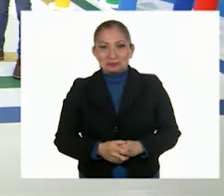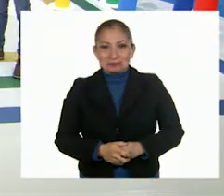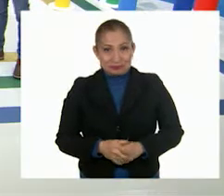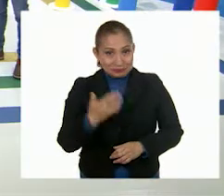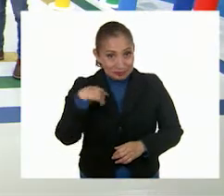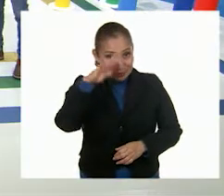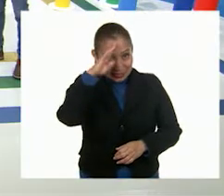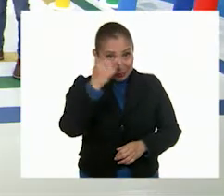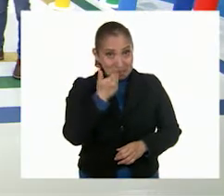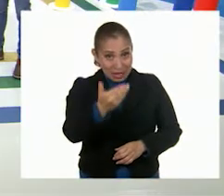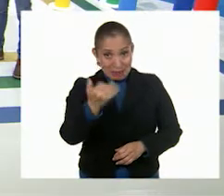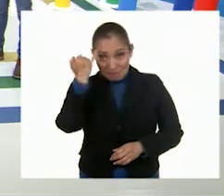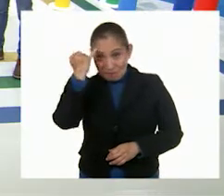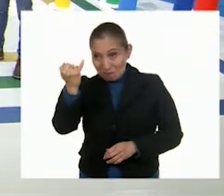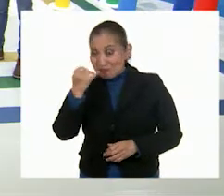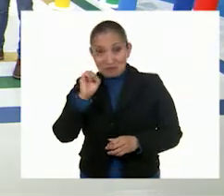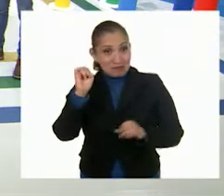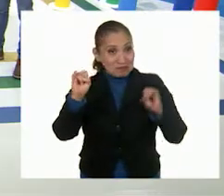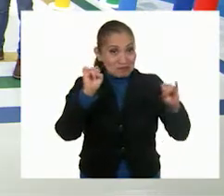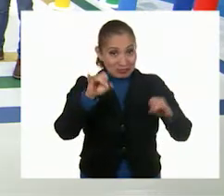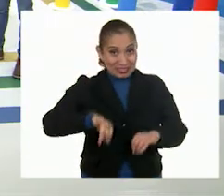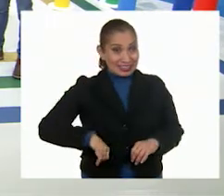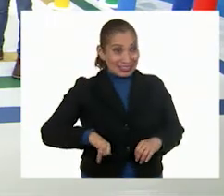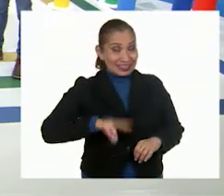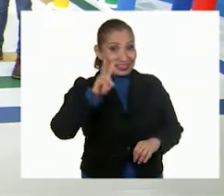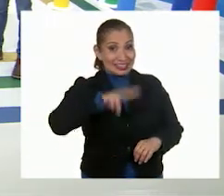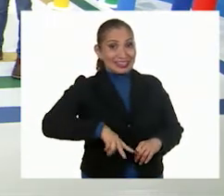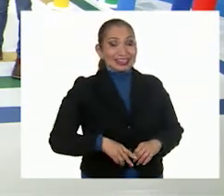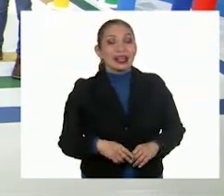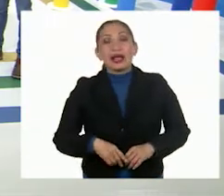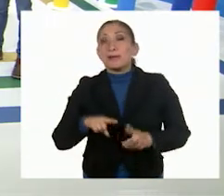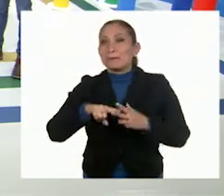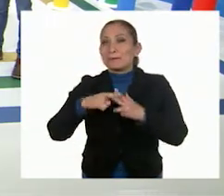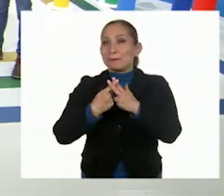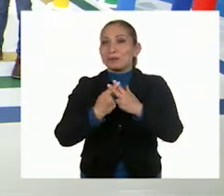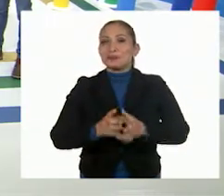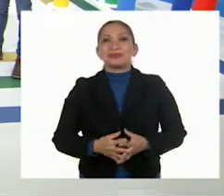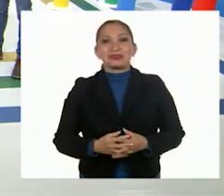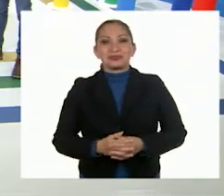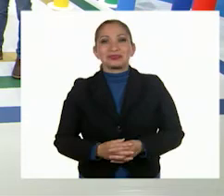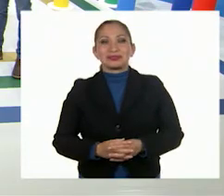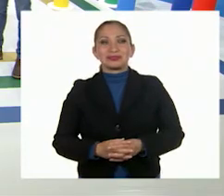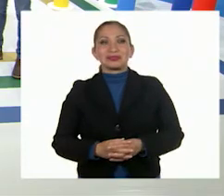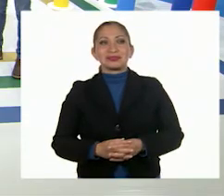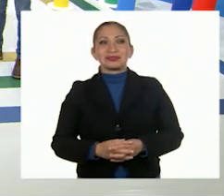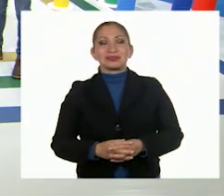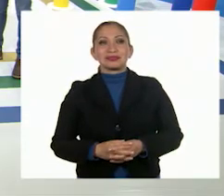Muy buena idea, maestra, sí. Me gusta. Suena interesante, ¿no? Sí. Pues comencemos. Bien.